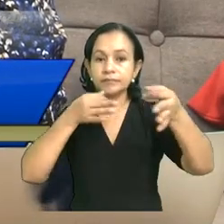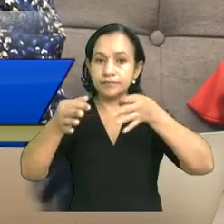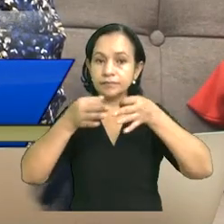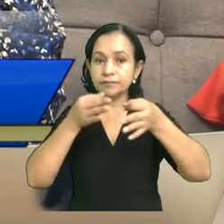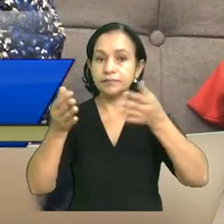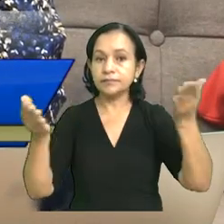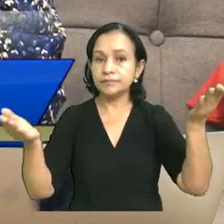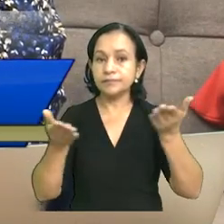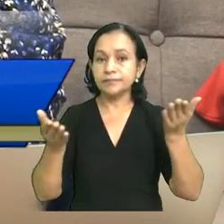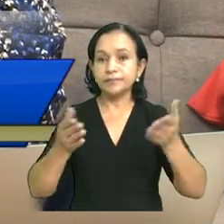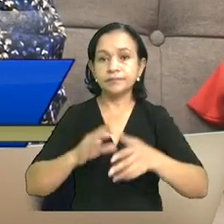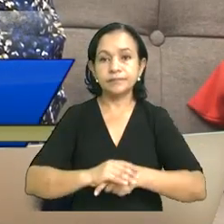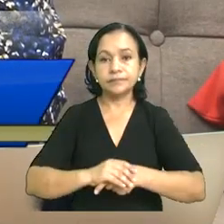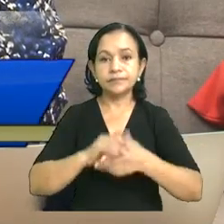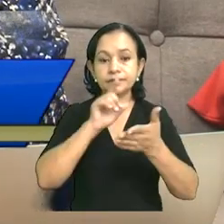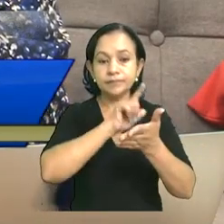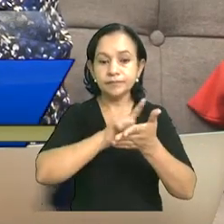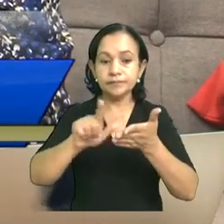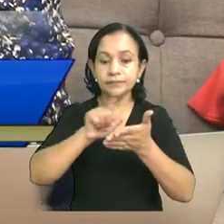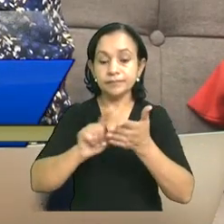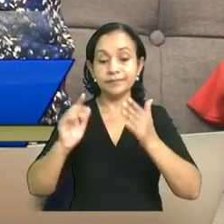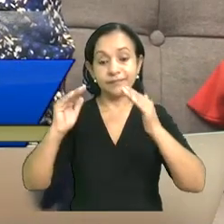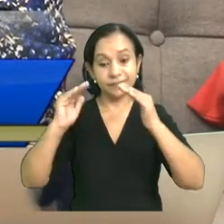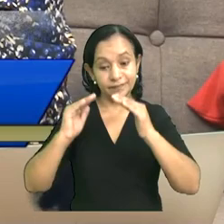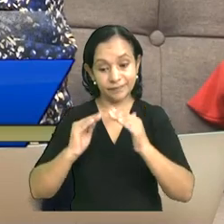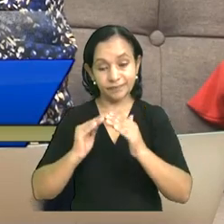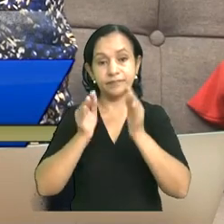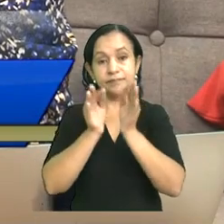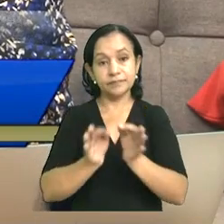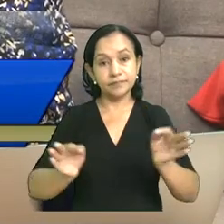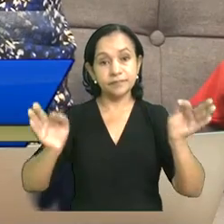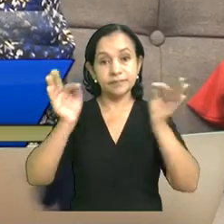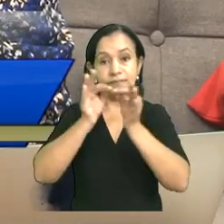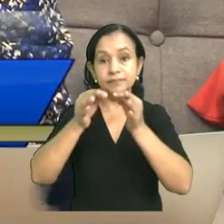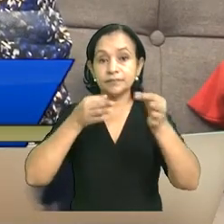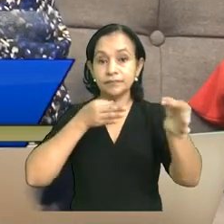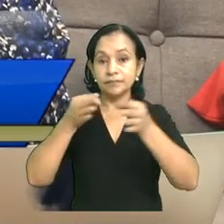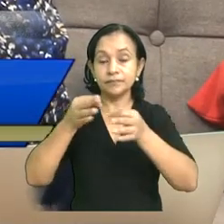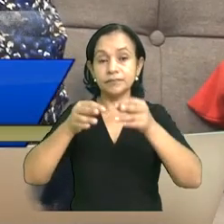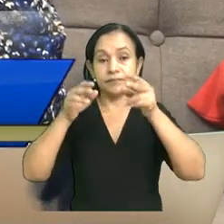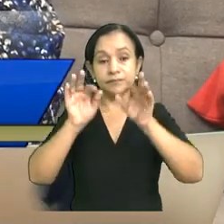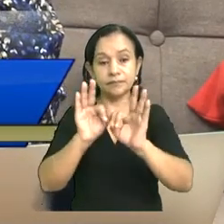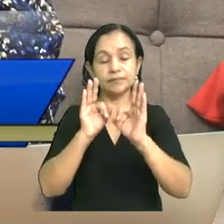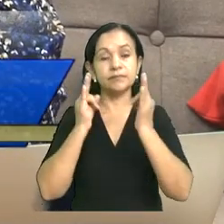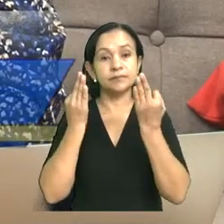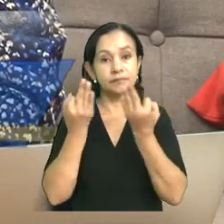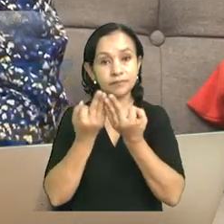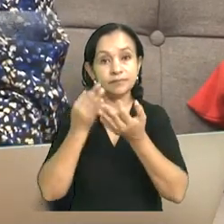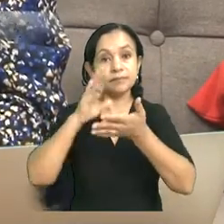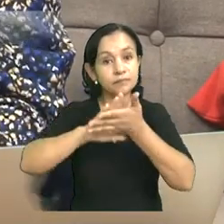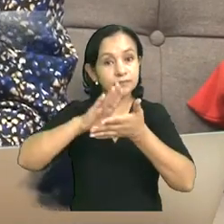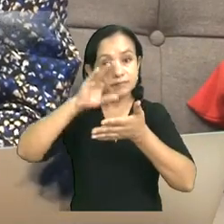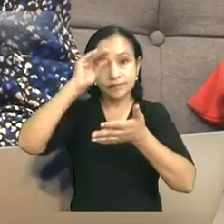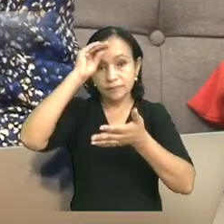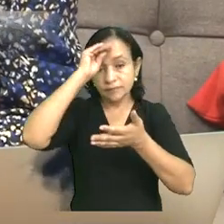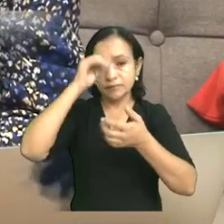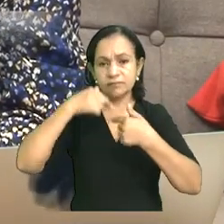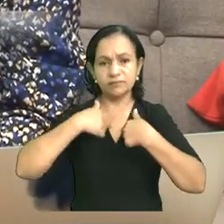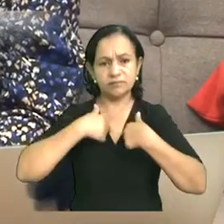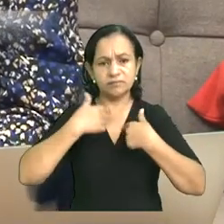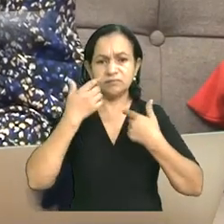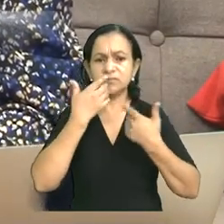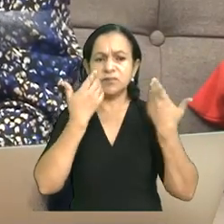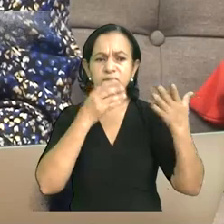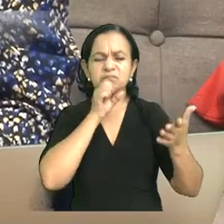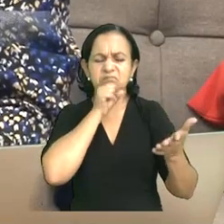eso, la limpieza desde la casa, entonces haciendo conciencia a la familia de que lo que no necesitamos,